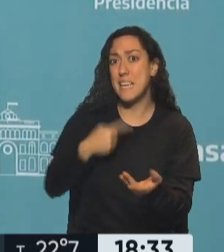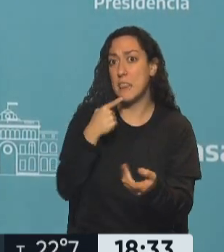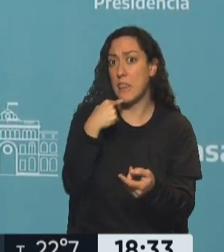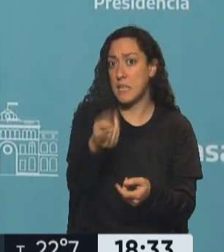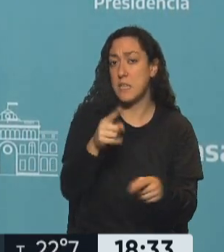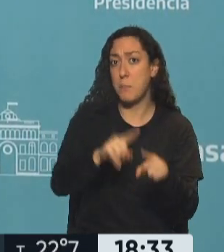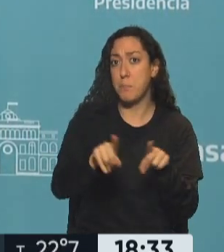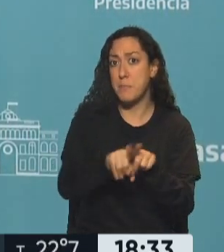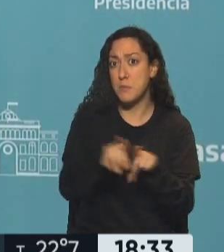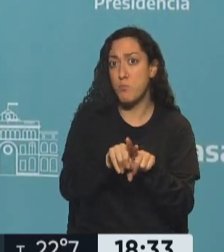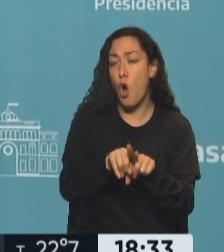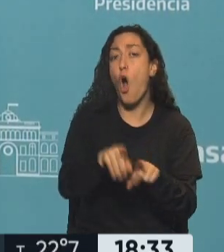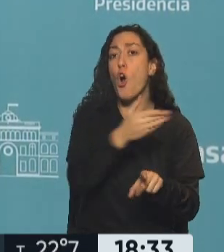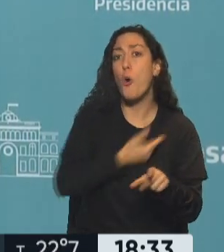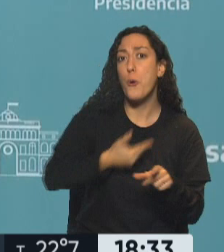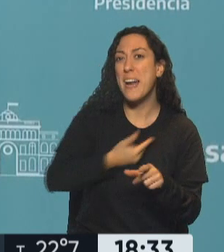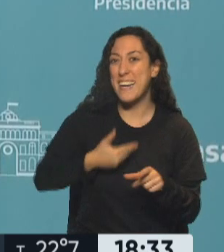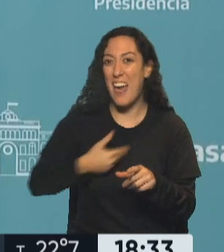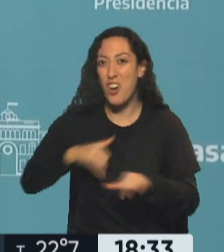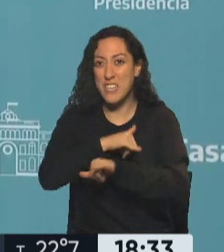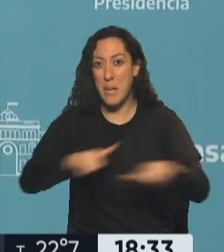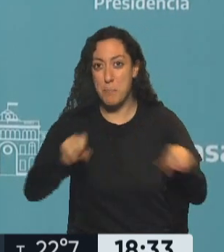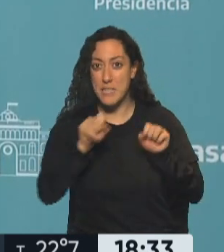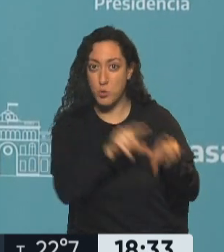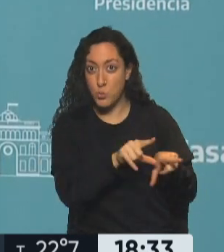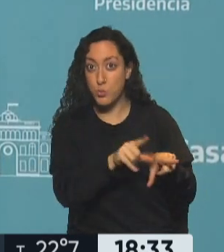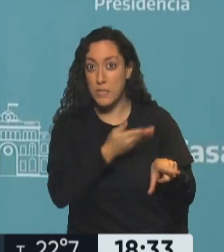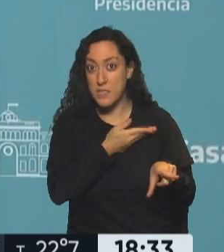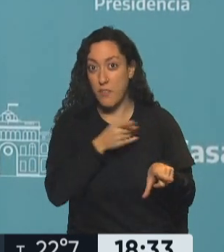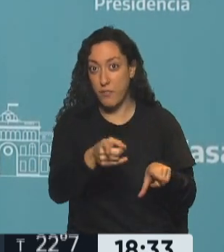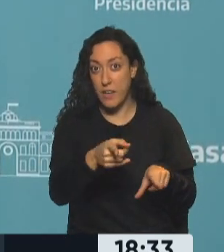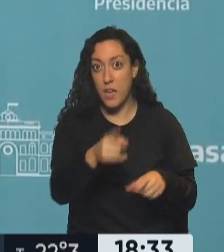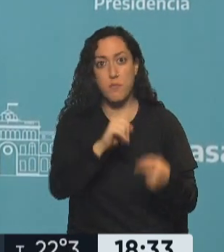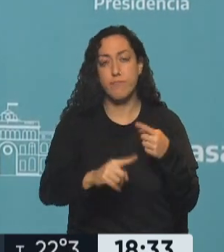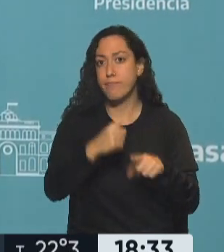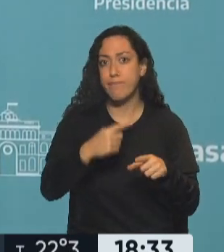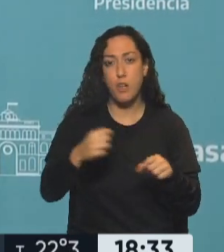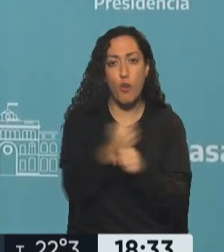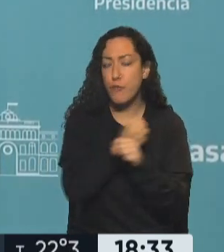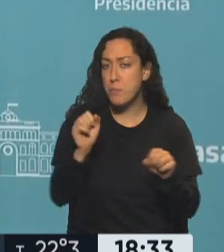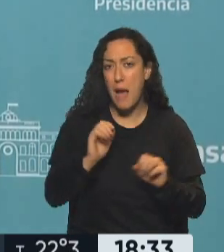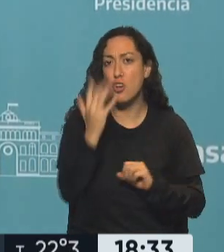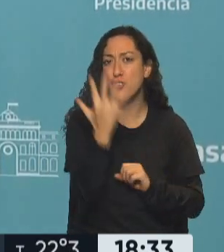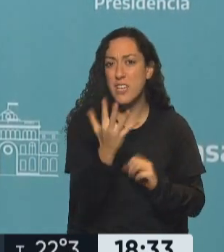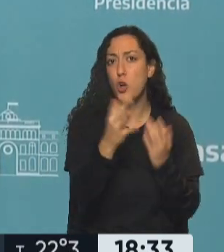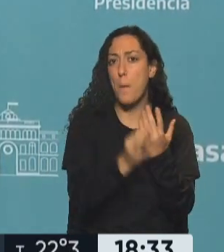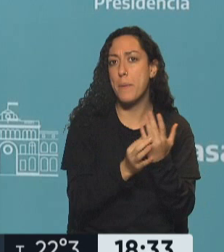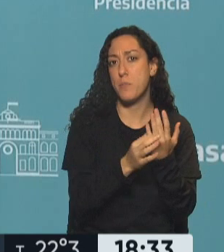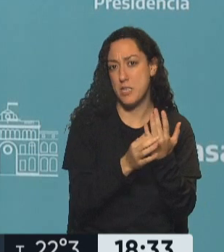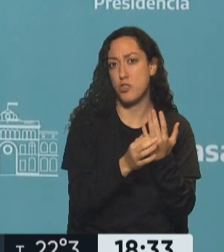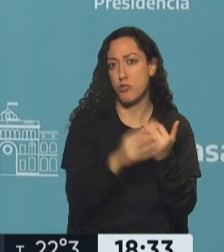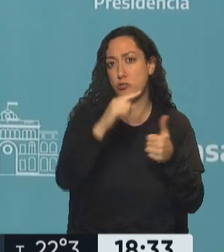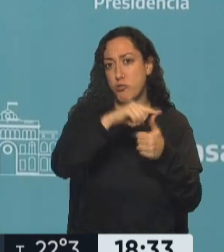candidatos a gobernadores o gobernadores ya electos en su campaña, donde ratificó 5 compromisos con cada uno. Uno de los